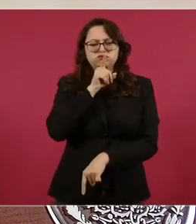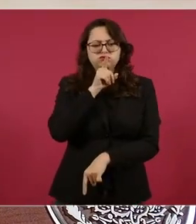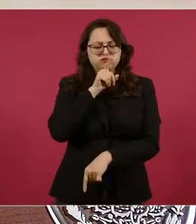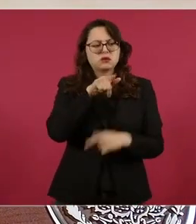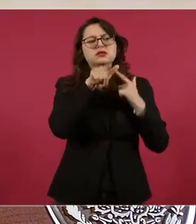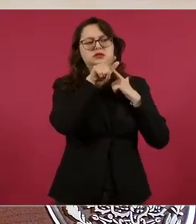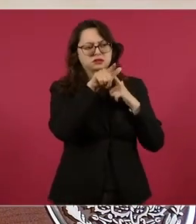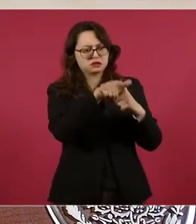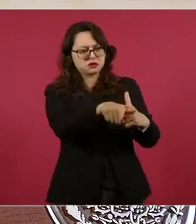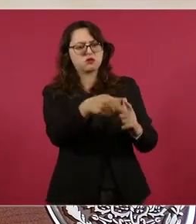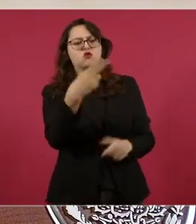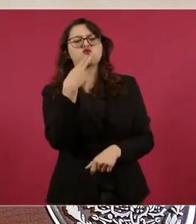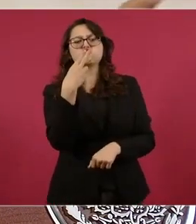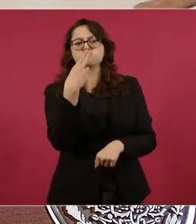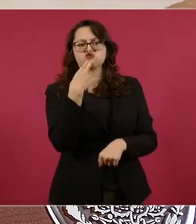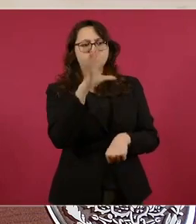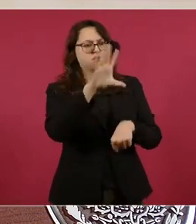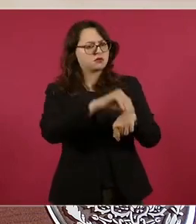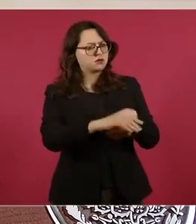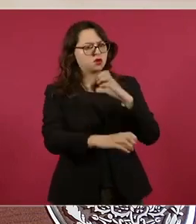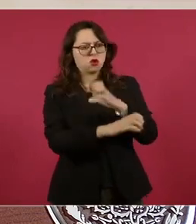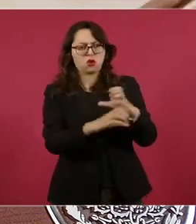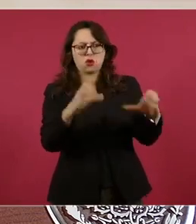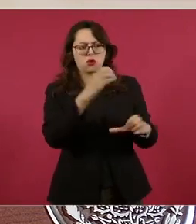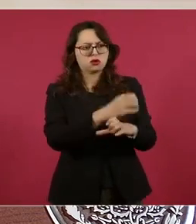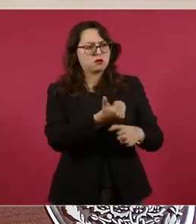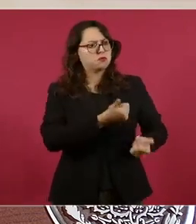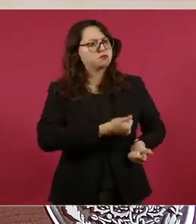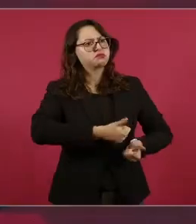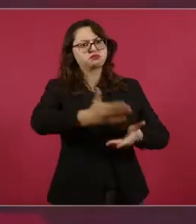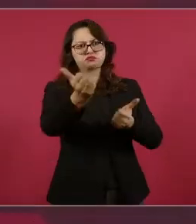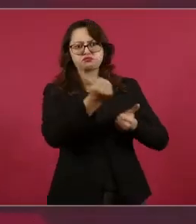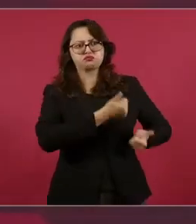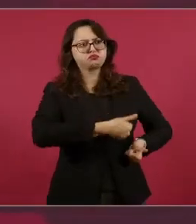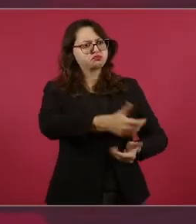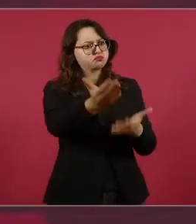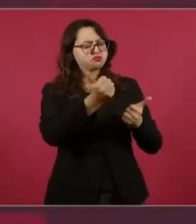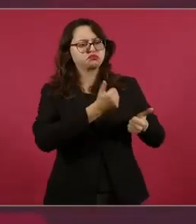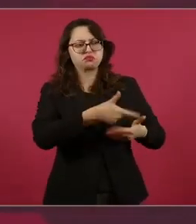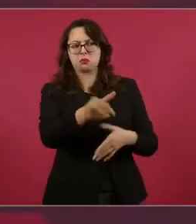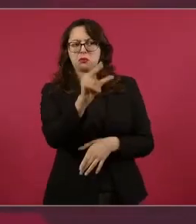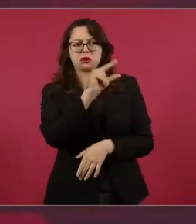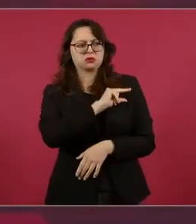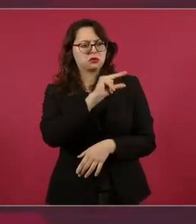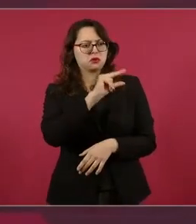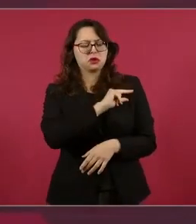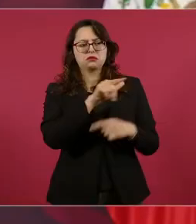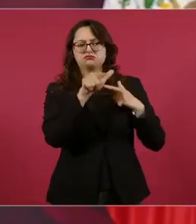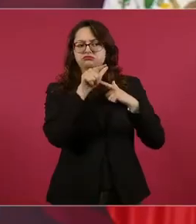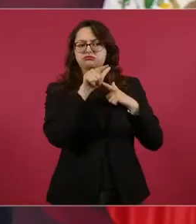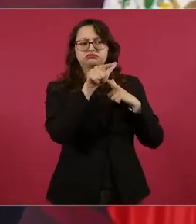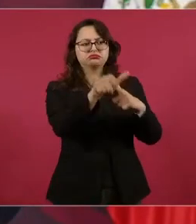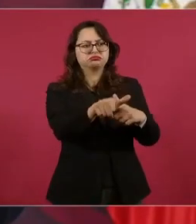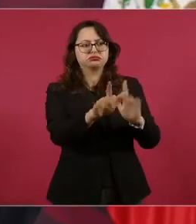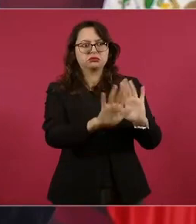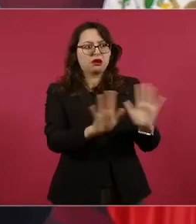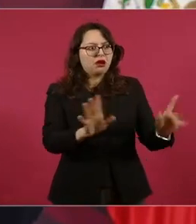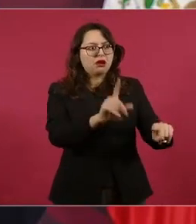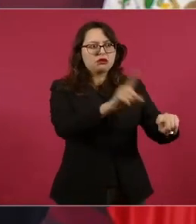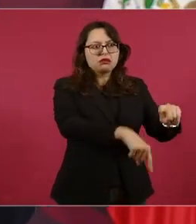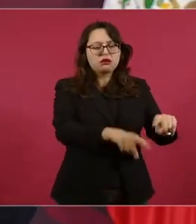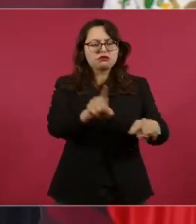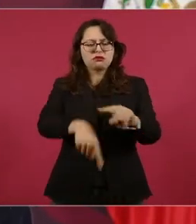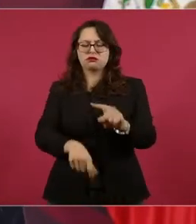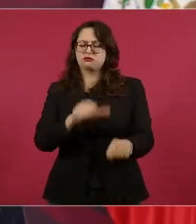carga eso no está en cuestión los